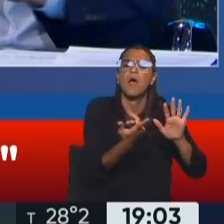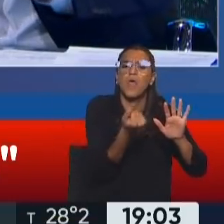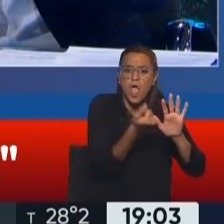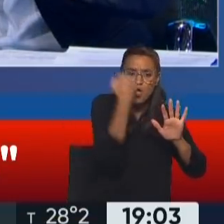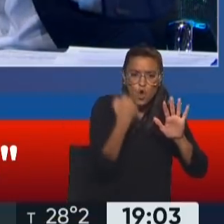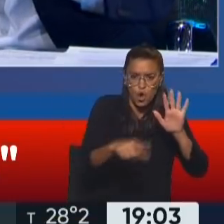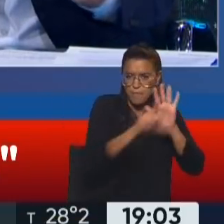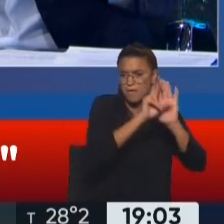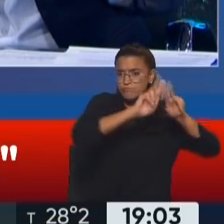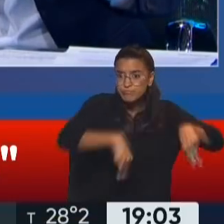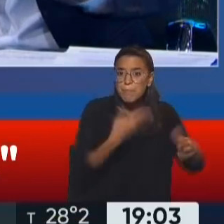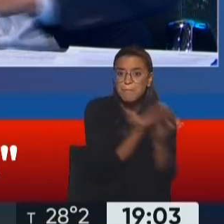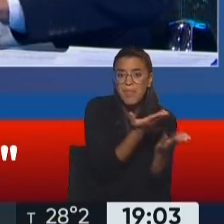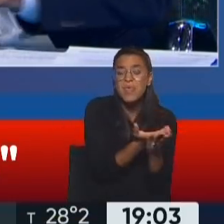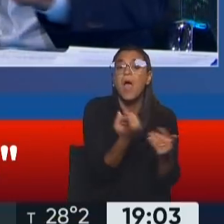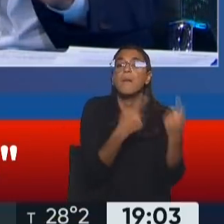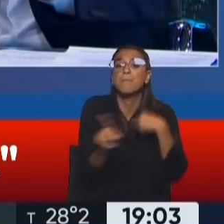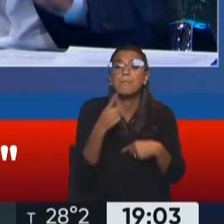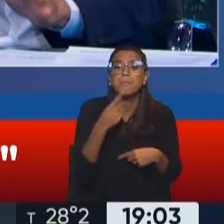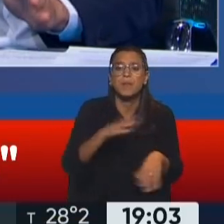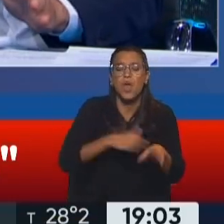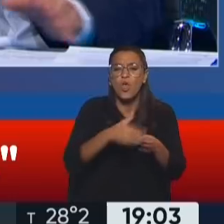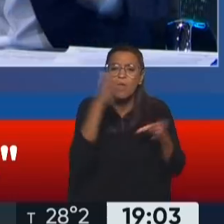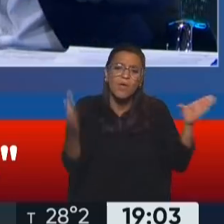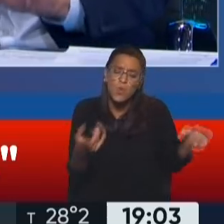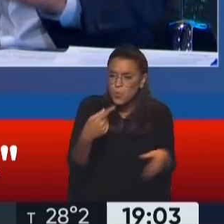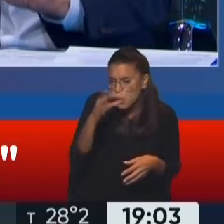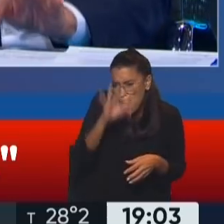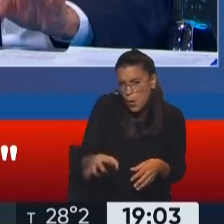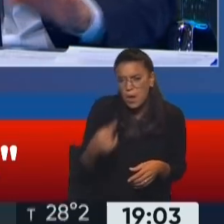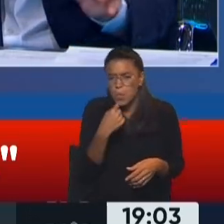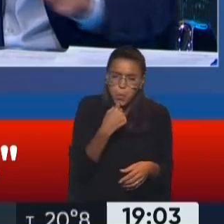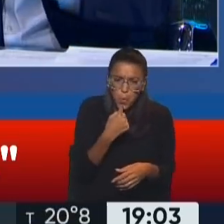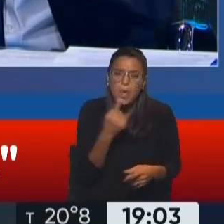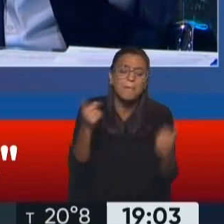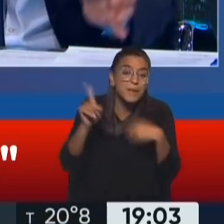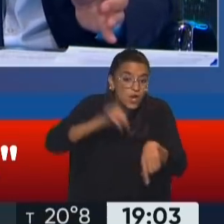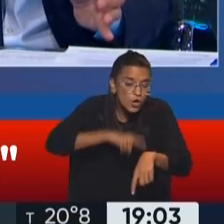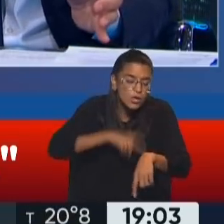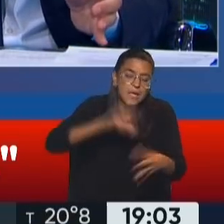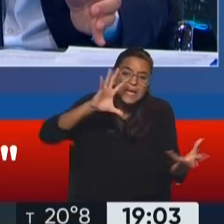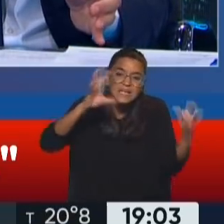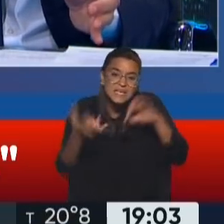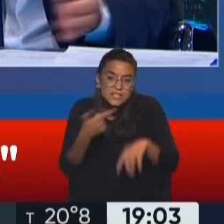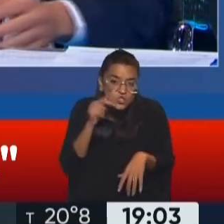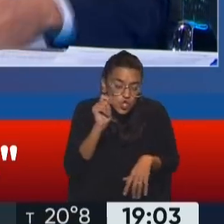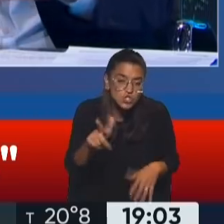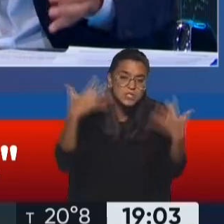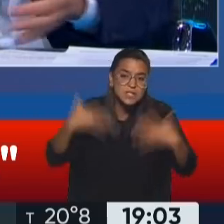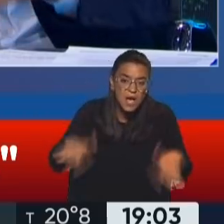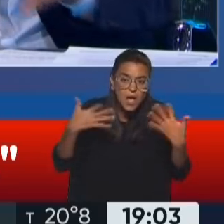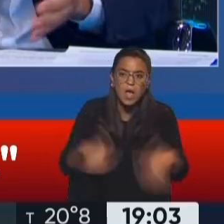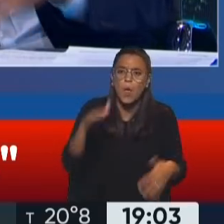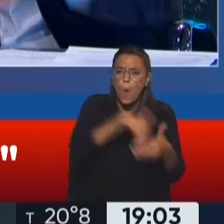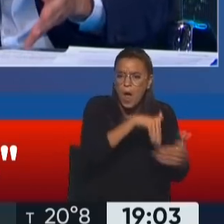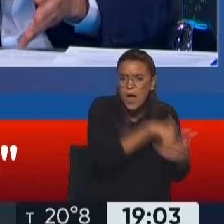una ley hipercuestionable, pero que el organismo en décadas nunca había cuestionado. Pero en ese preciso instante de enorme crisis social y